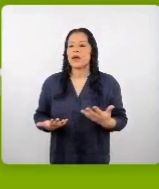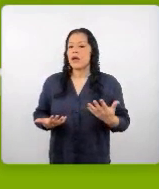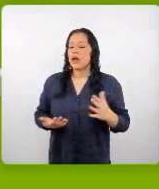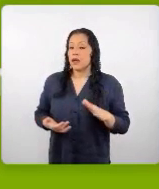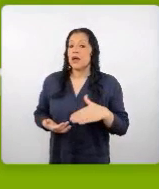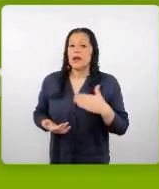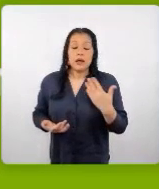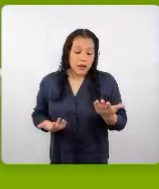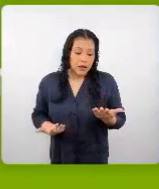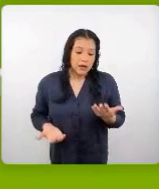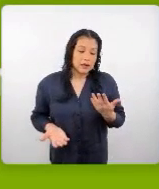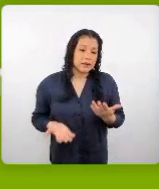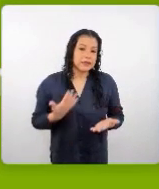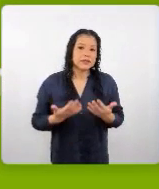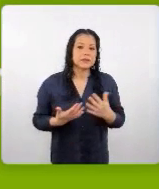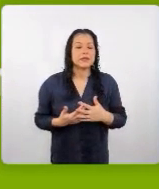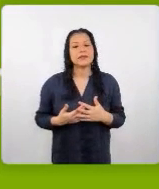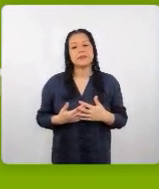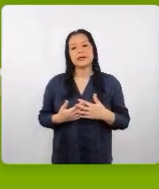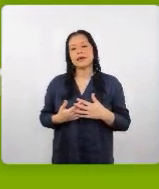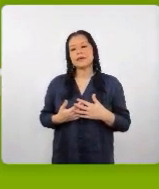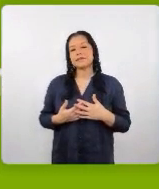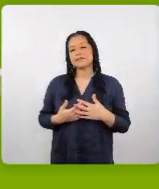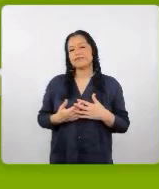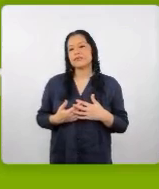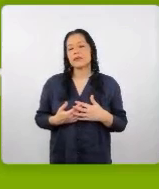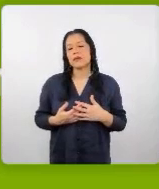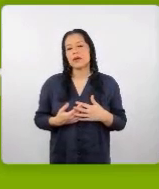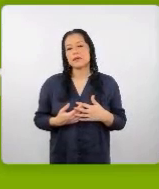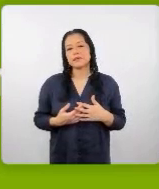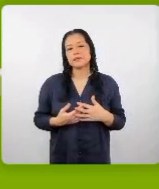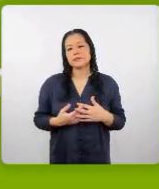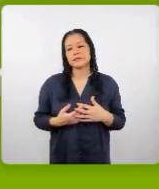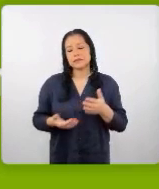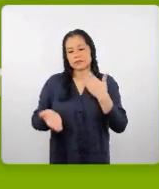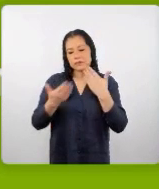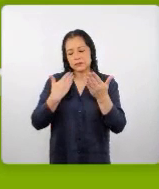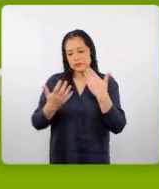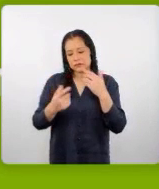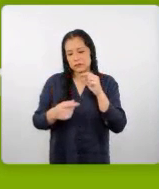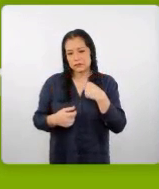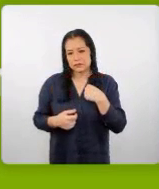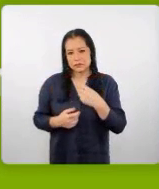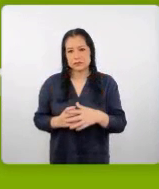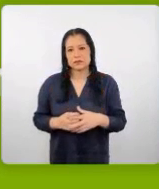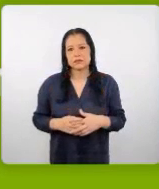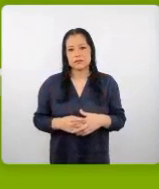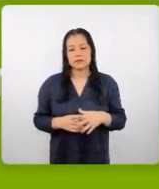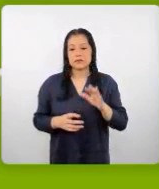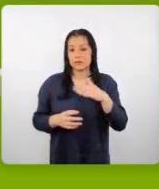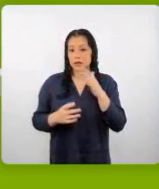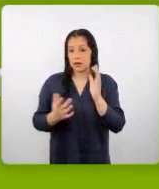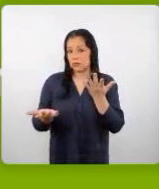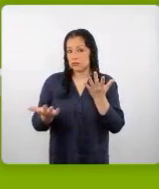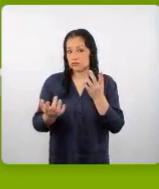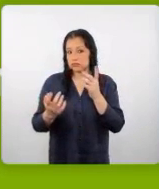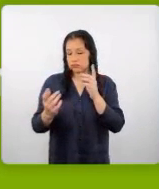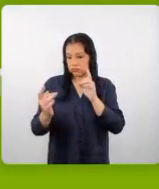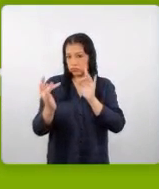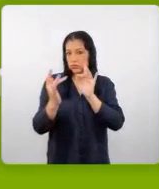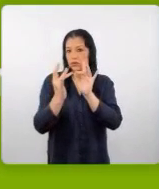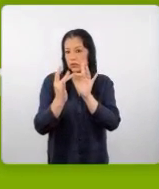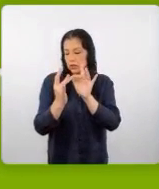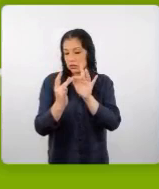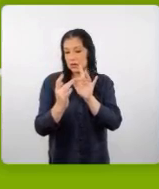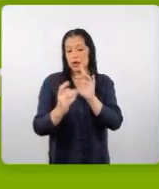Existe, para ponerlo en términos contextuales y con respecto a lo que acabo de mencionar, claro, existe un contacto inicial. Pongamos